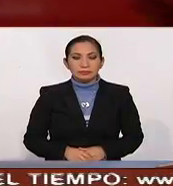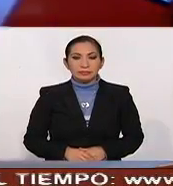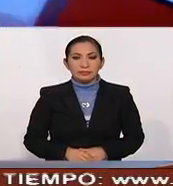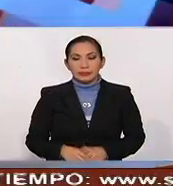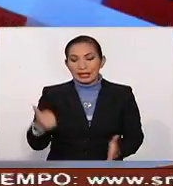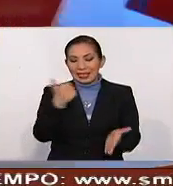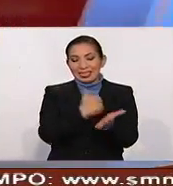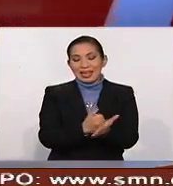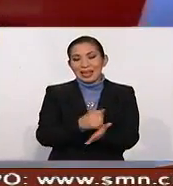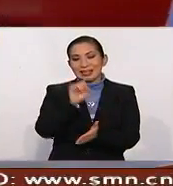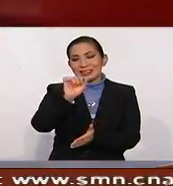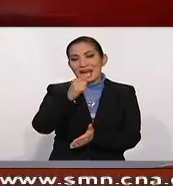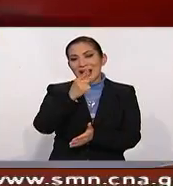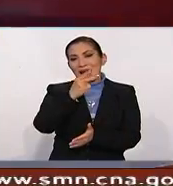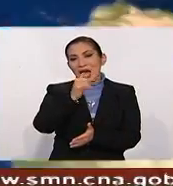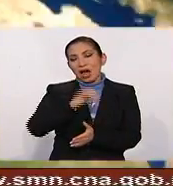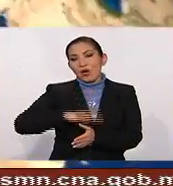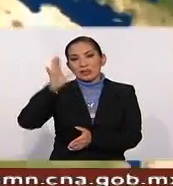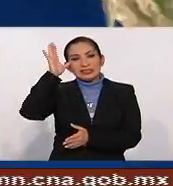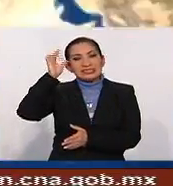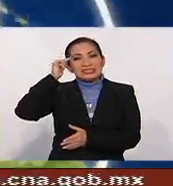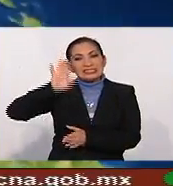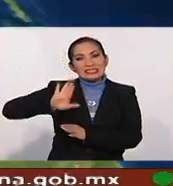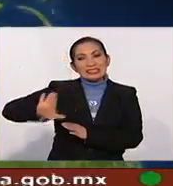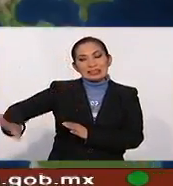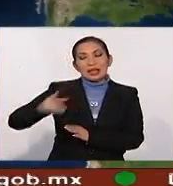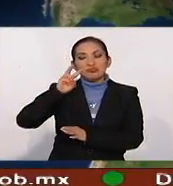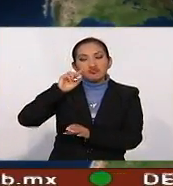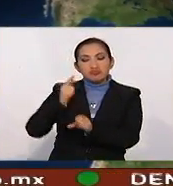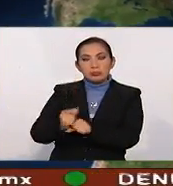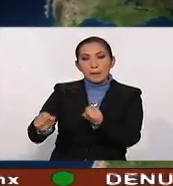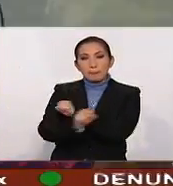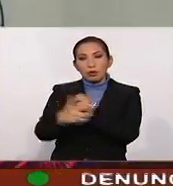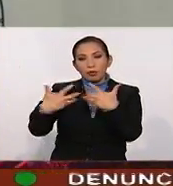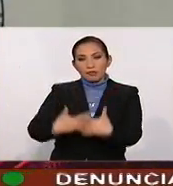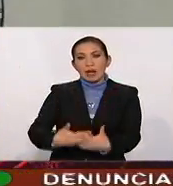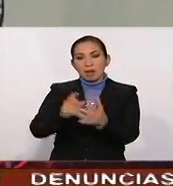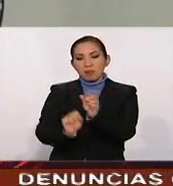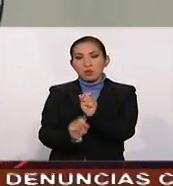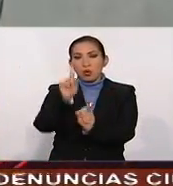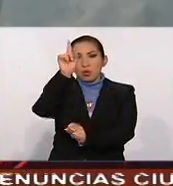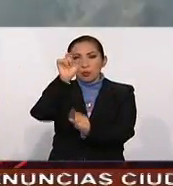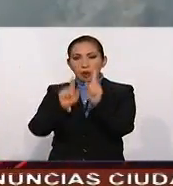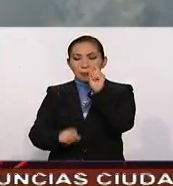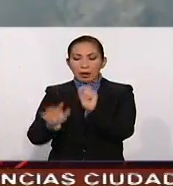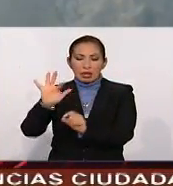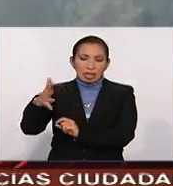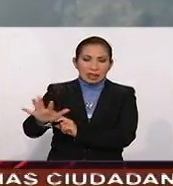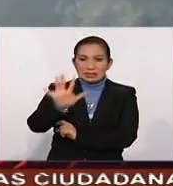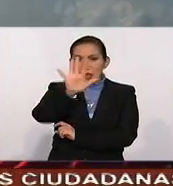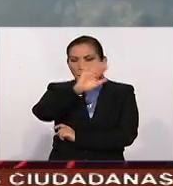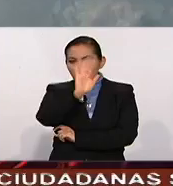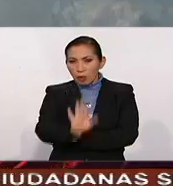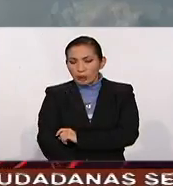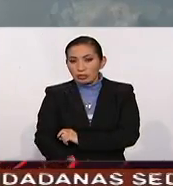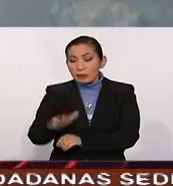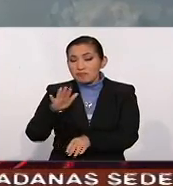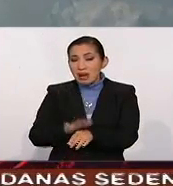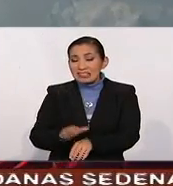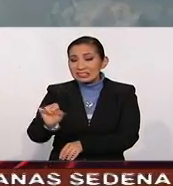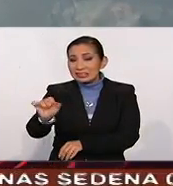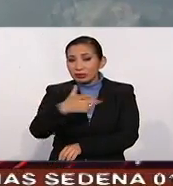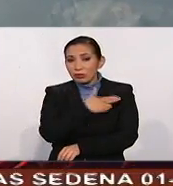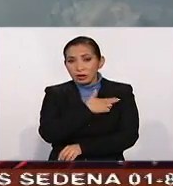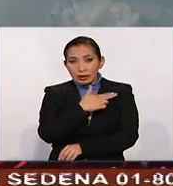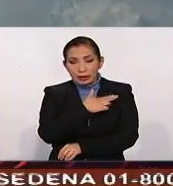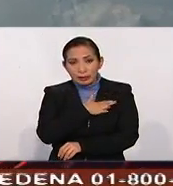En la ciudad de Shangrao, al sur de China, se registró una explosión en una fábrica de fuegos artificiales, la cual dejó al menos 5 muertos y más de